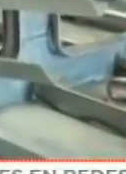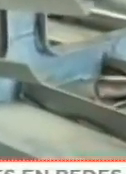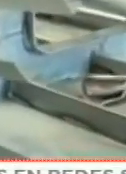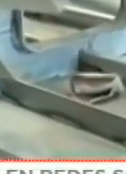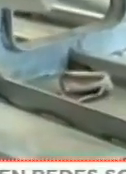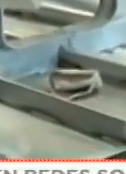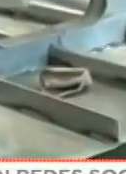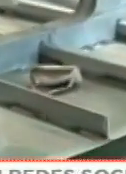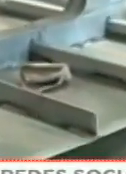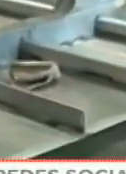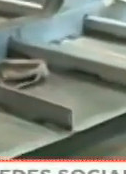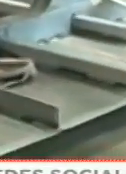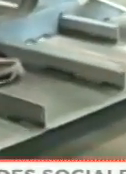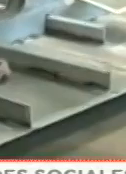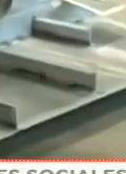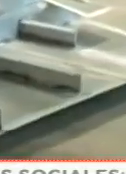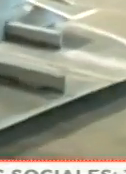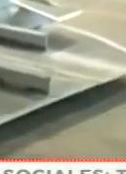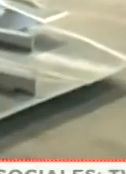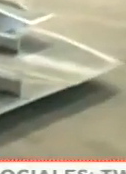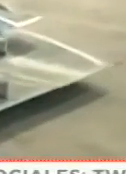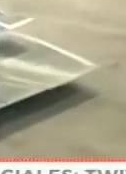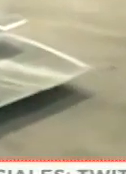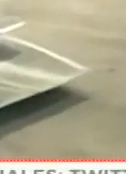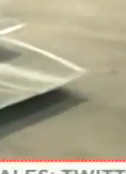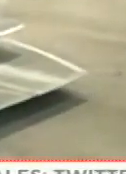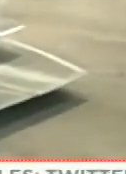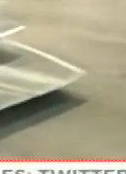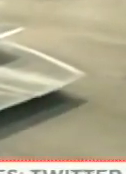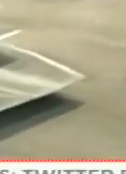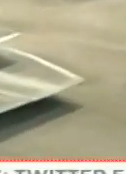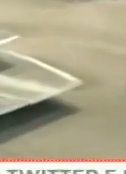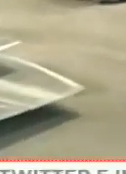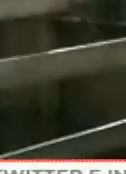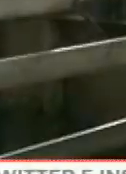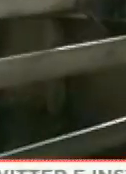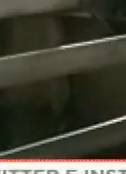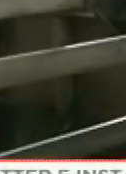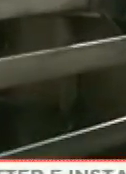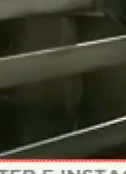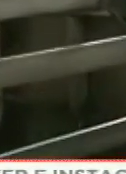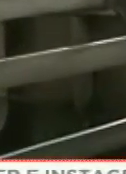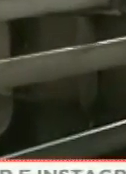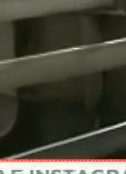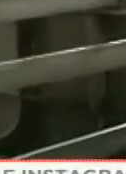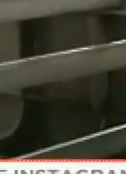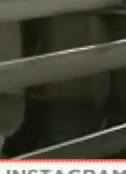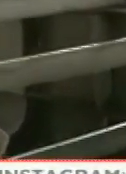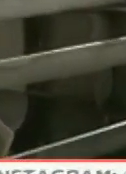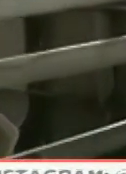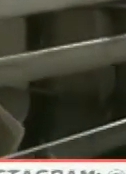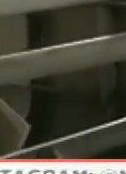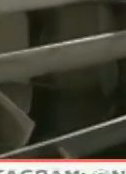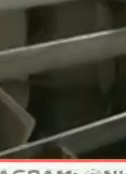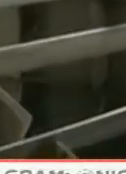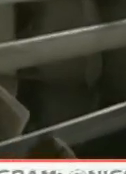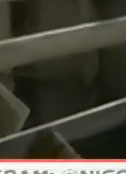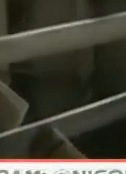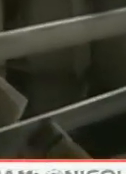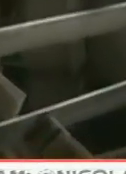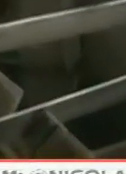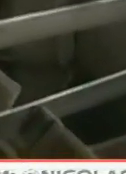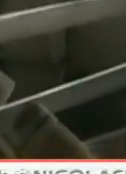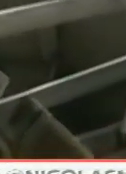el Ministerio de Transporte, con el gobierno bolivariano, pues, y que da un mensaje además importante, mi presidente, que es el apoyo que usted le da al